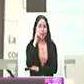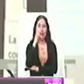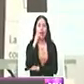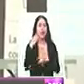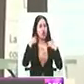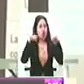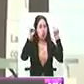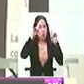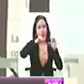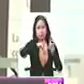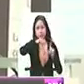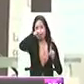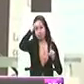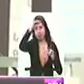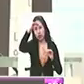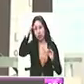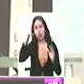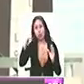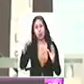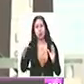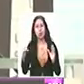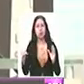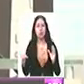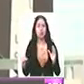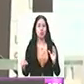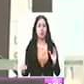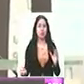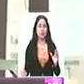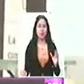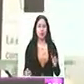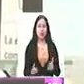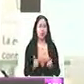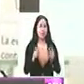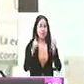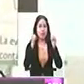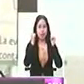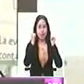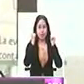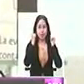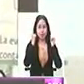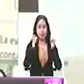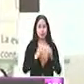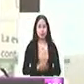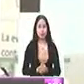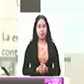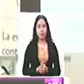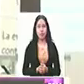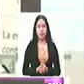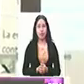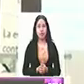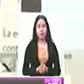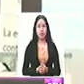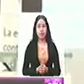desescalada en un periodo mucho más corto del esperado. Se salvaron muchas